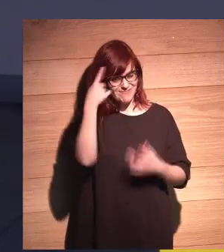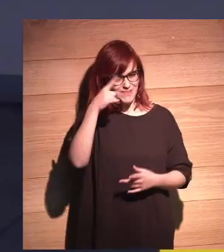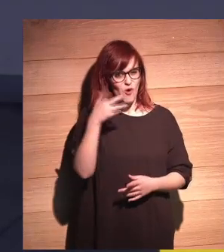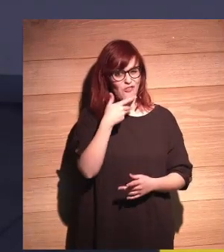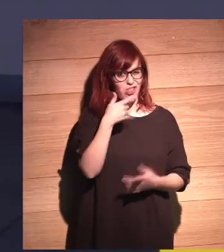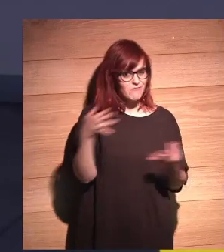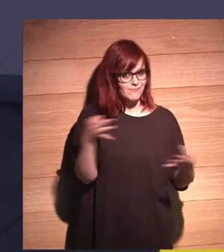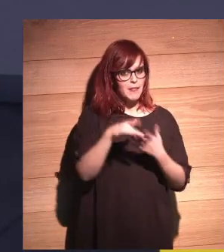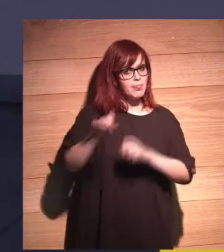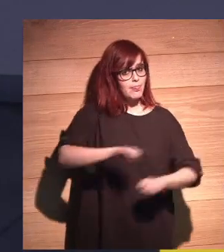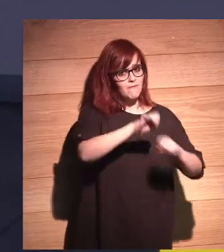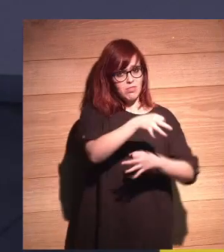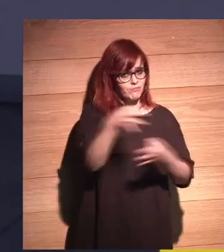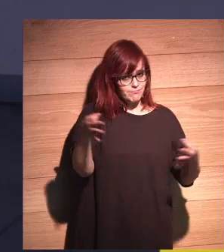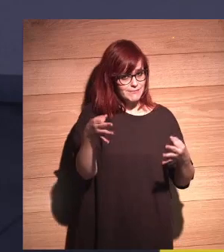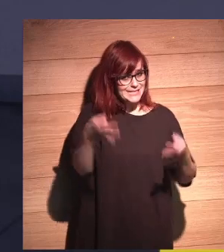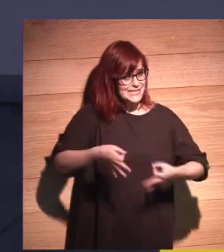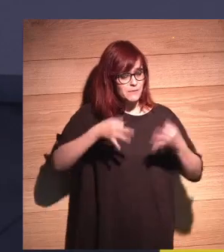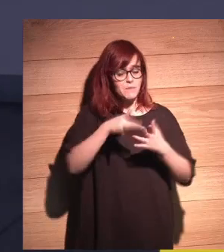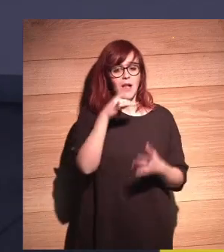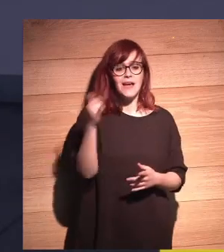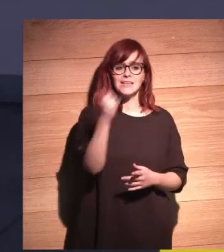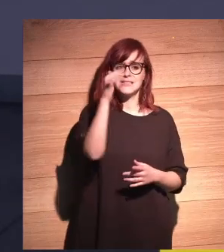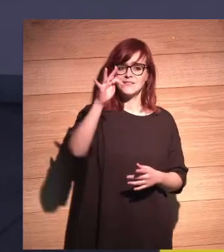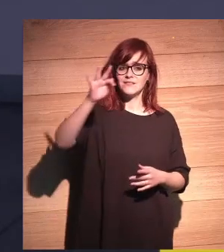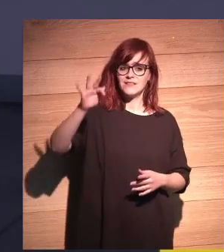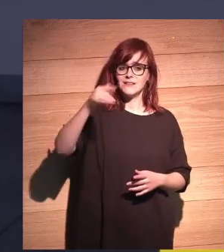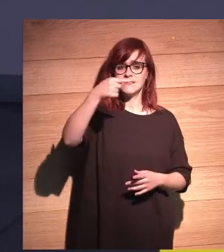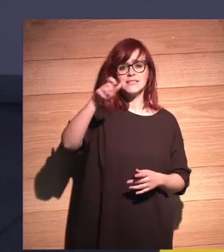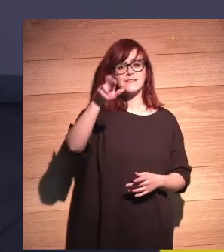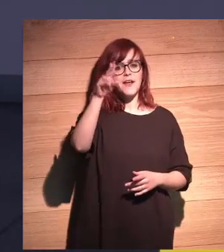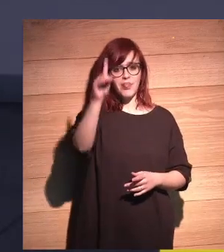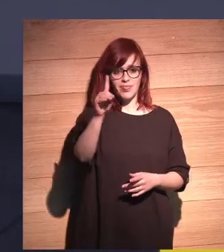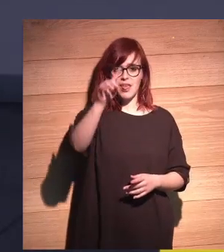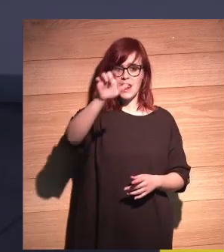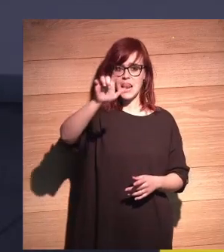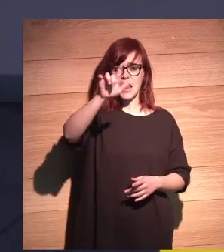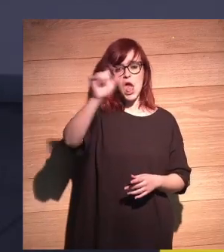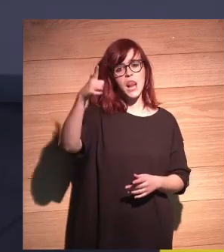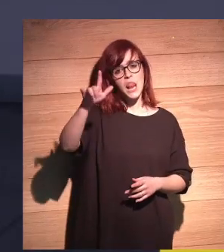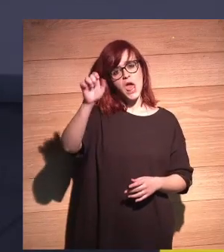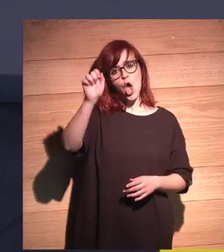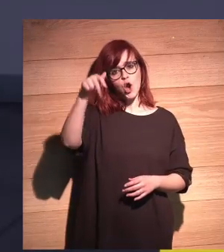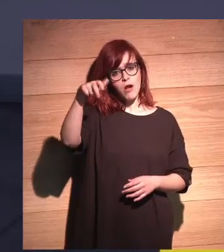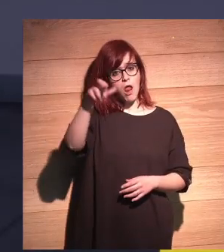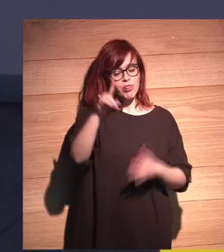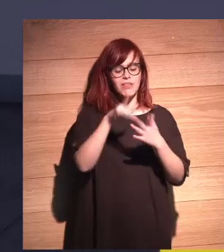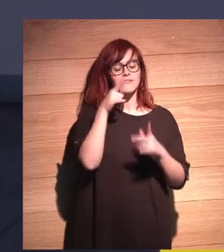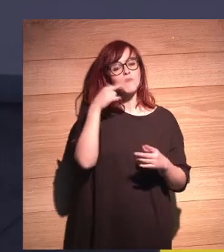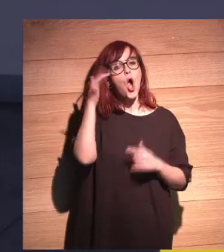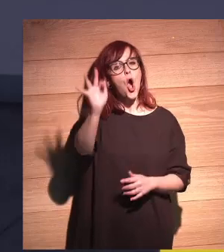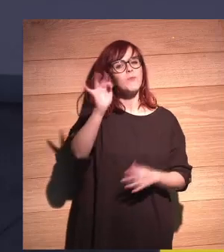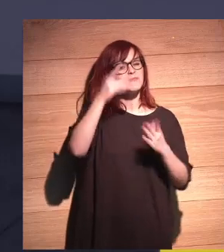de él y defenderlo. Pues creo que Jerry Leonard es el gran adalid de ese tecno-optimismo humanista. Y